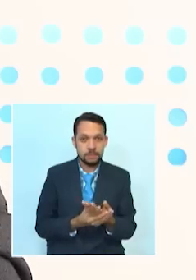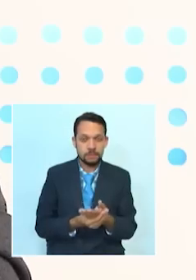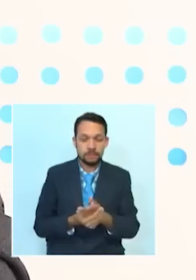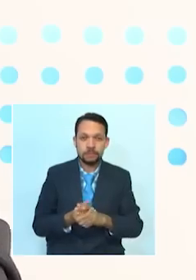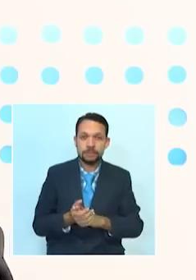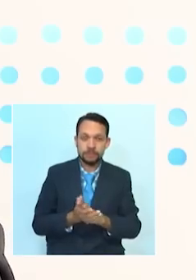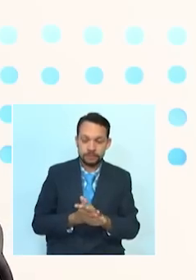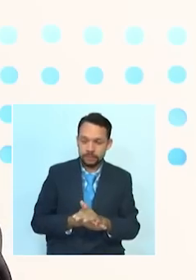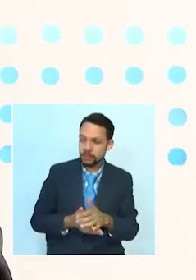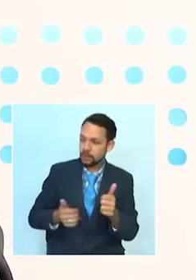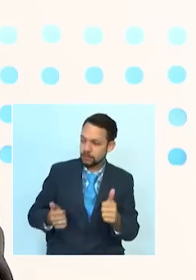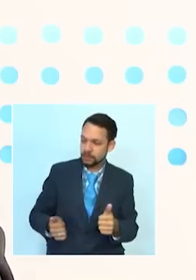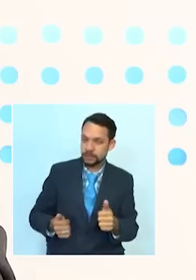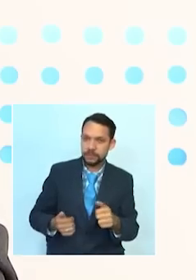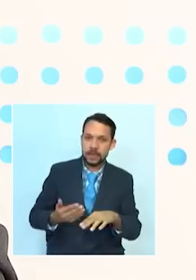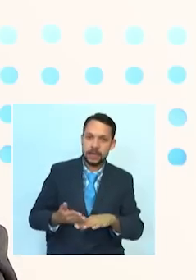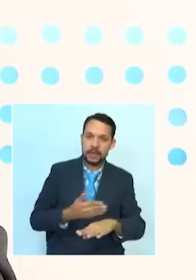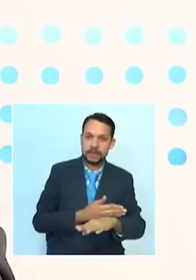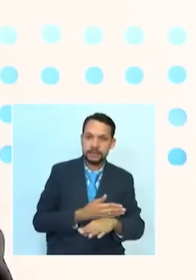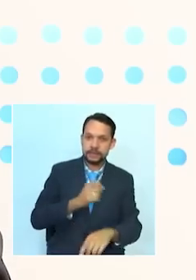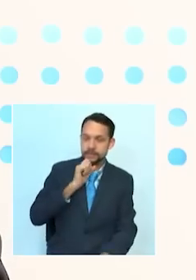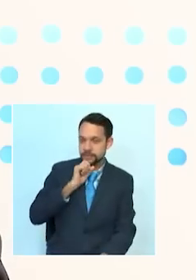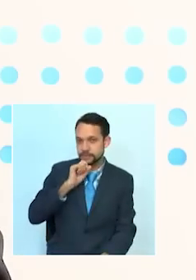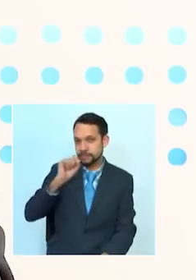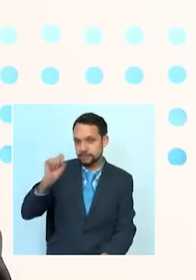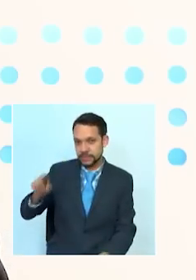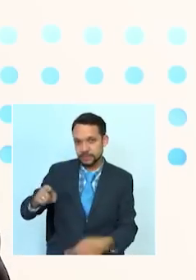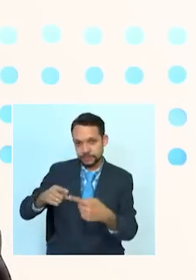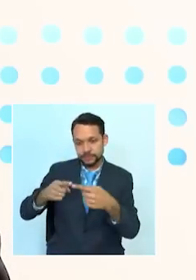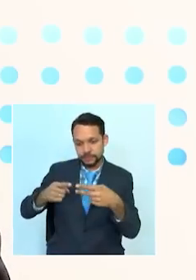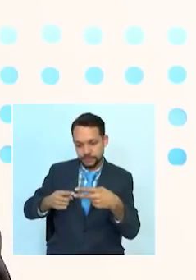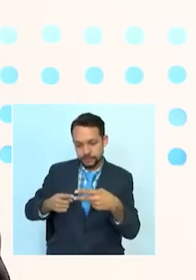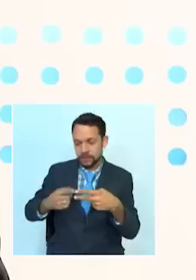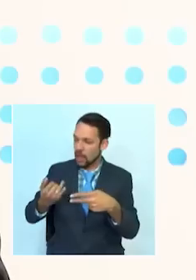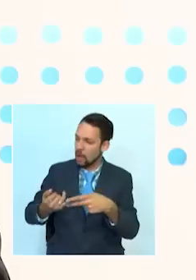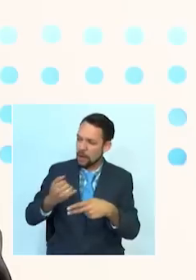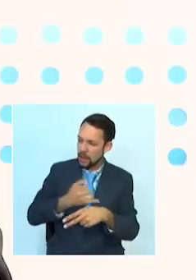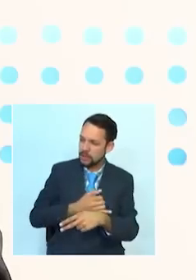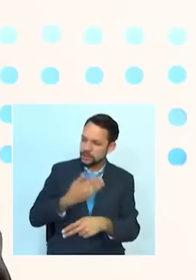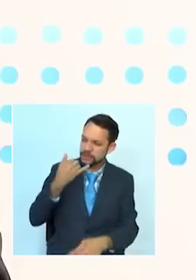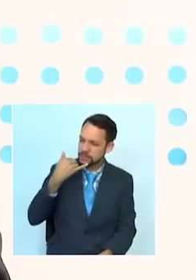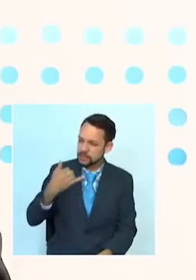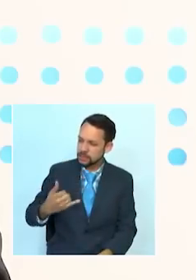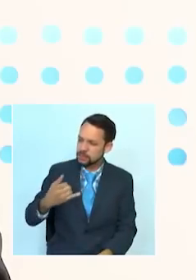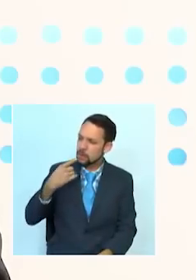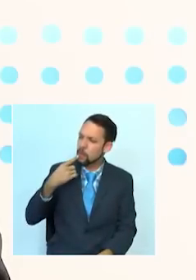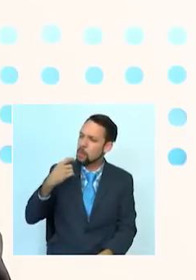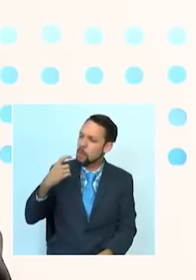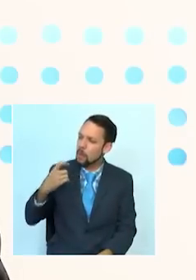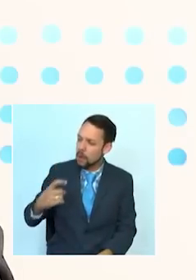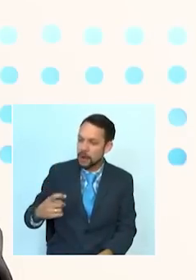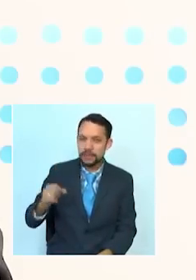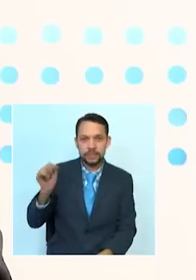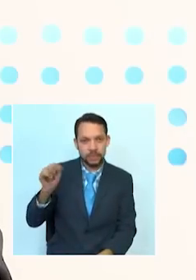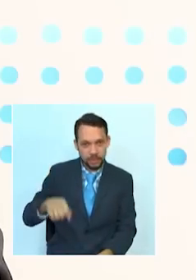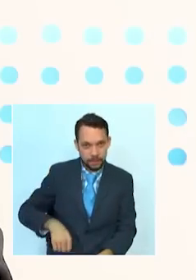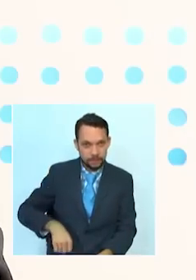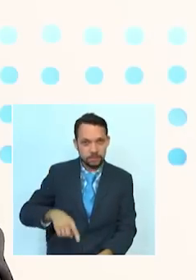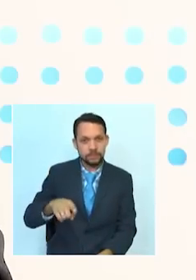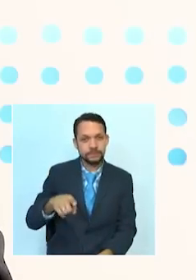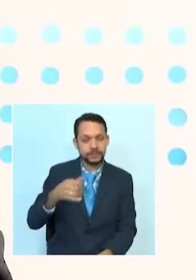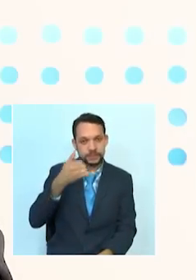bueno doctor Álvaro gusto las respuestas a bisaa en bucaramanga la línea que ustedes también pueden utilizar como ella